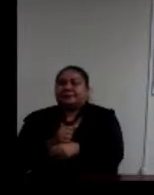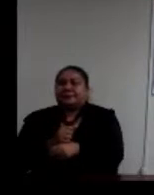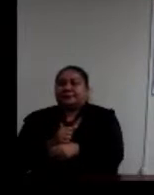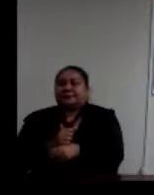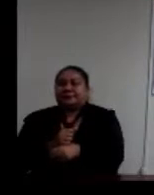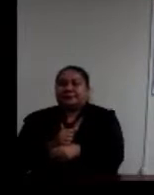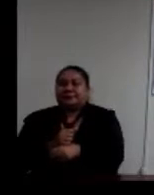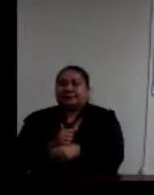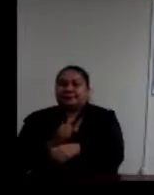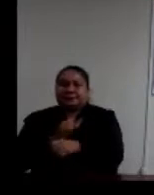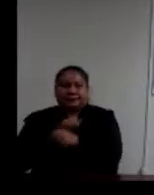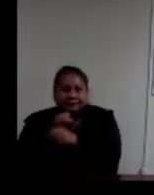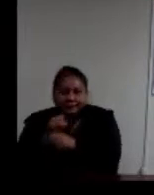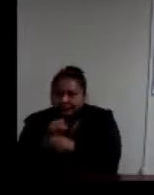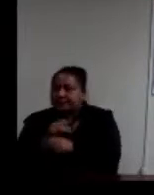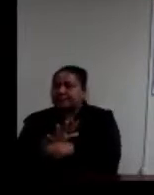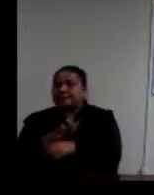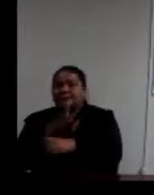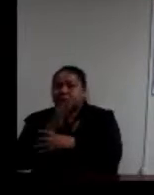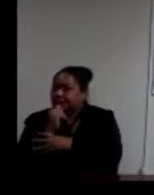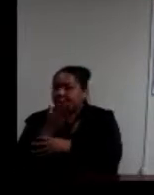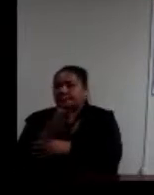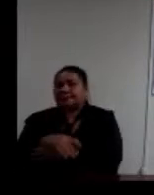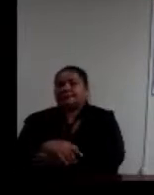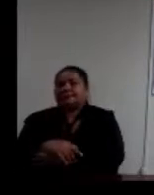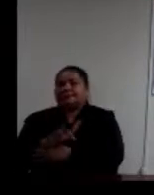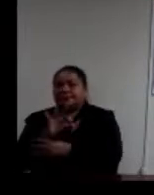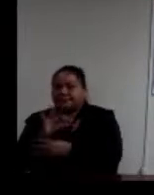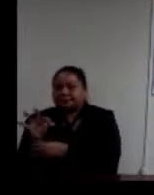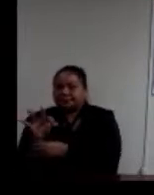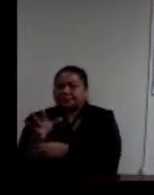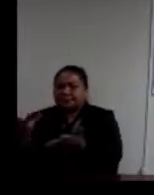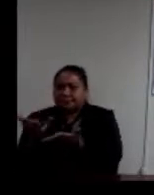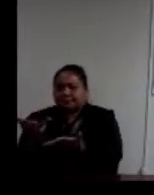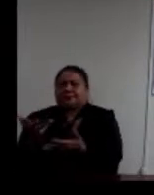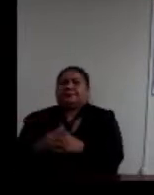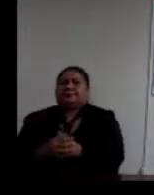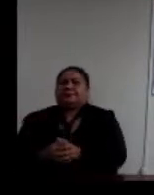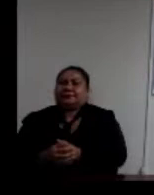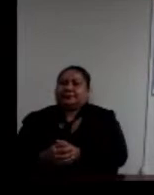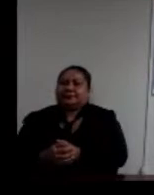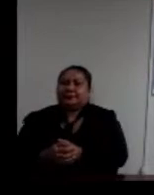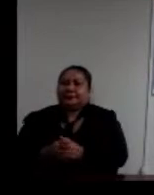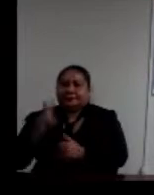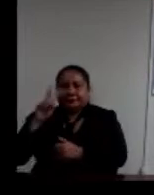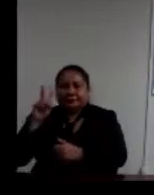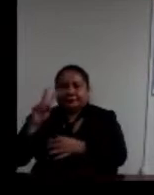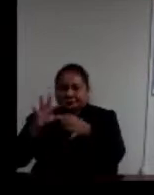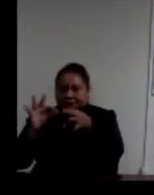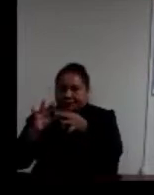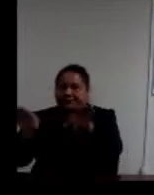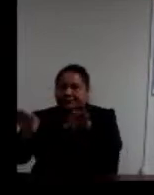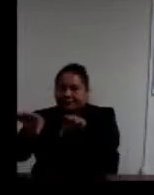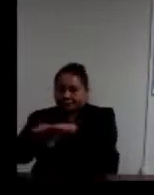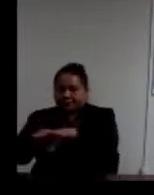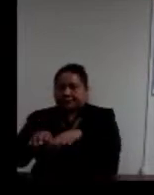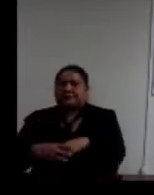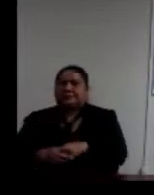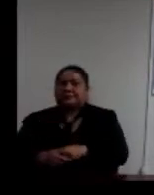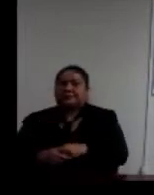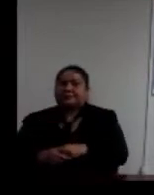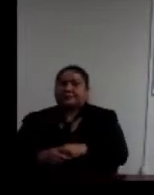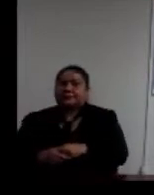es casi imposible, pero sí se puede conseguir. Entonces, ahorita lo vamos a explicar cómo. Aquí, en